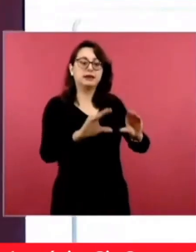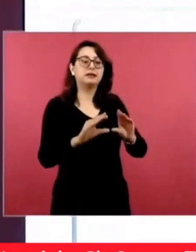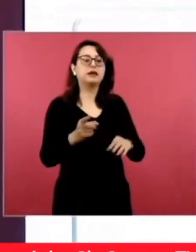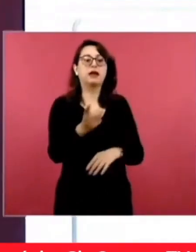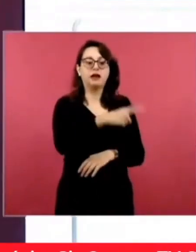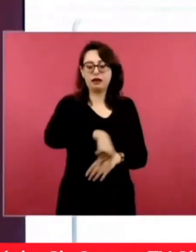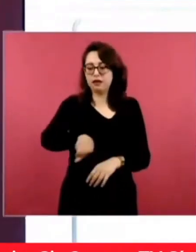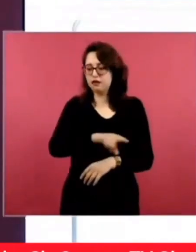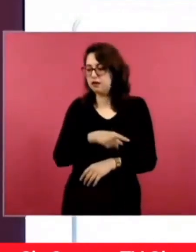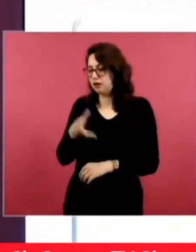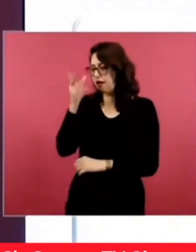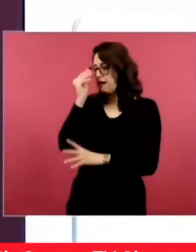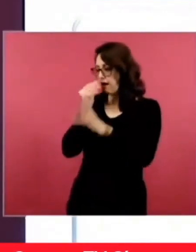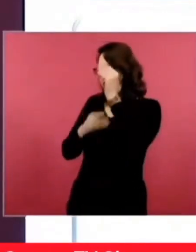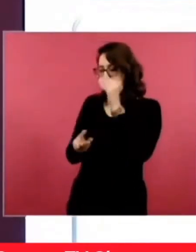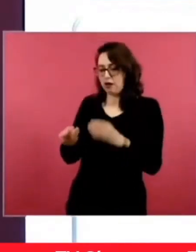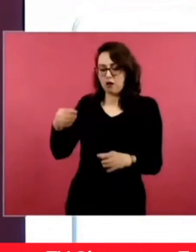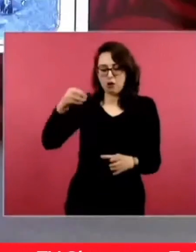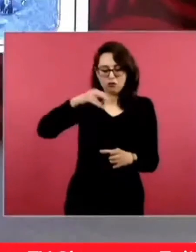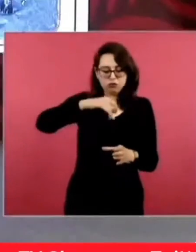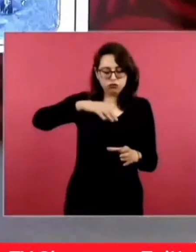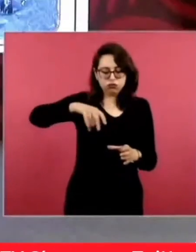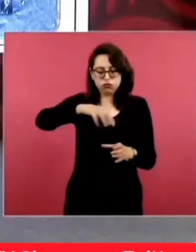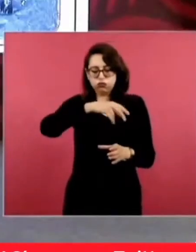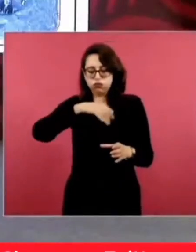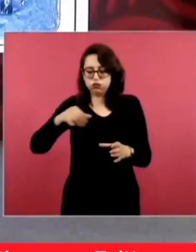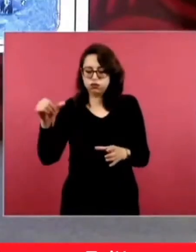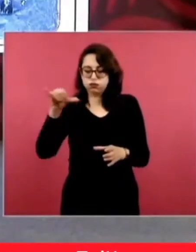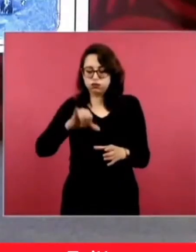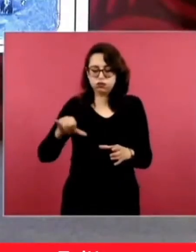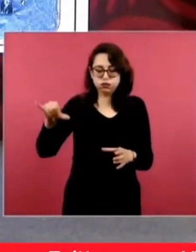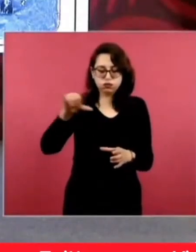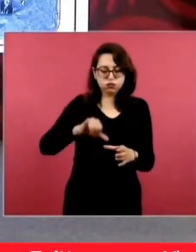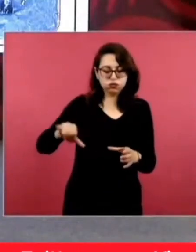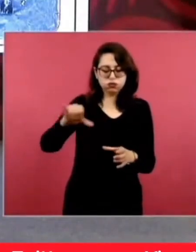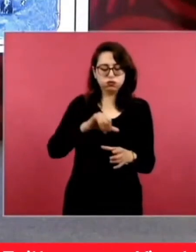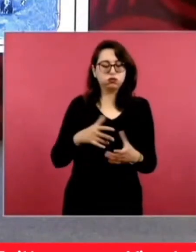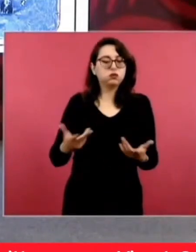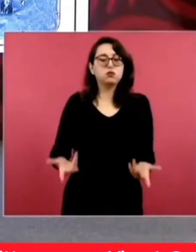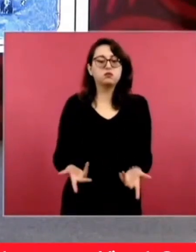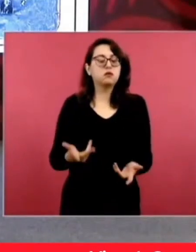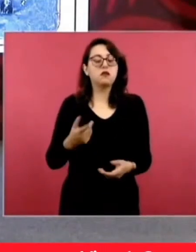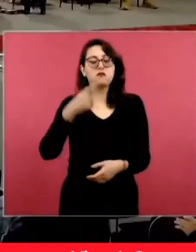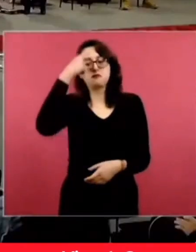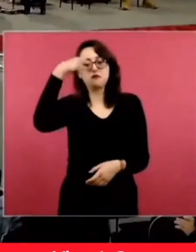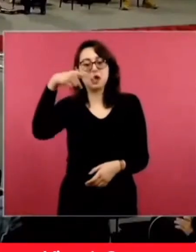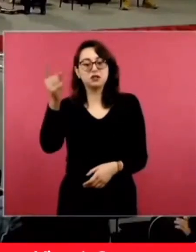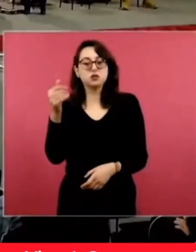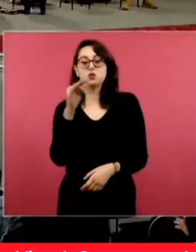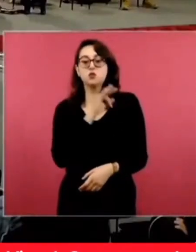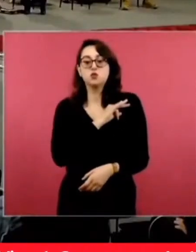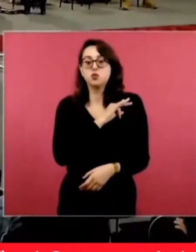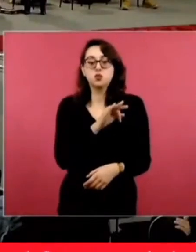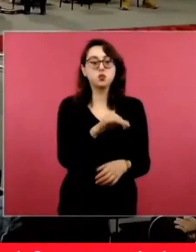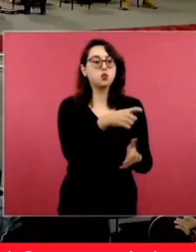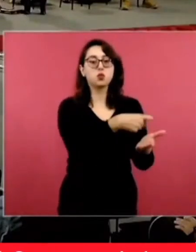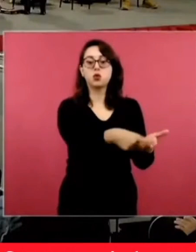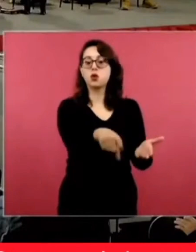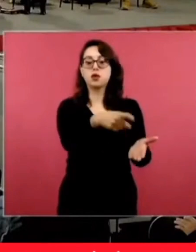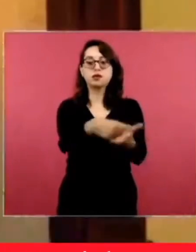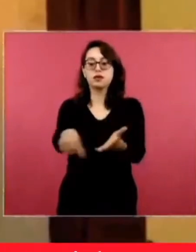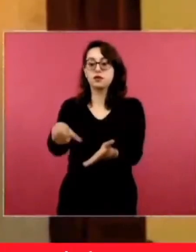es es pólvoras pólvoras comunes pólvoras que se pueden conseguir en el Mercado o como se mencionó